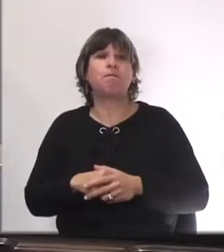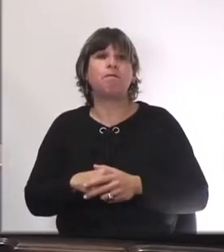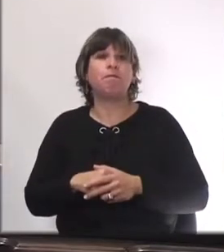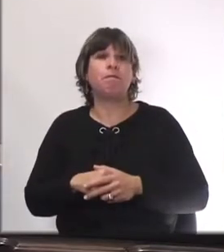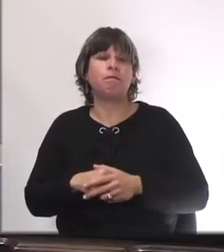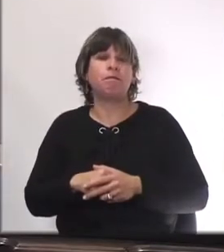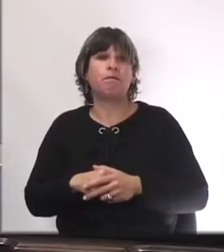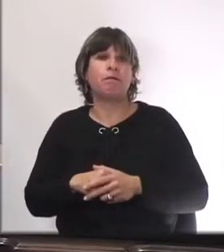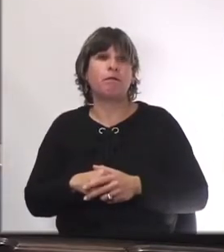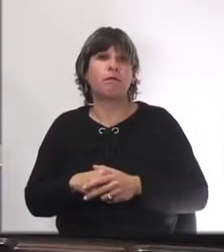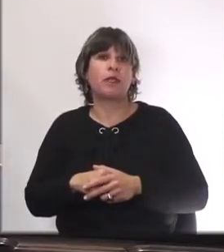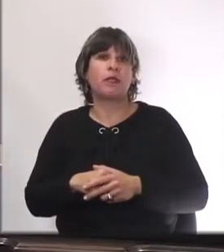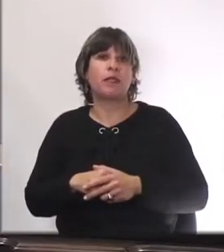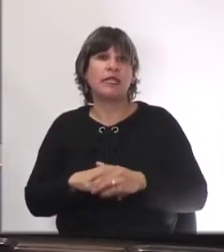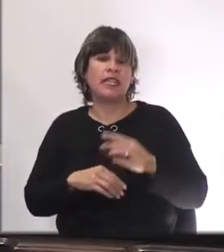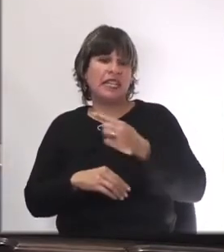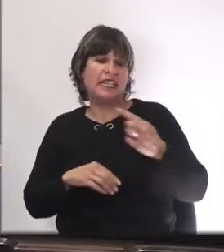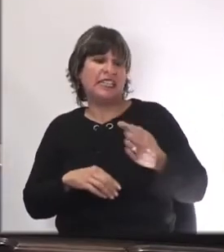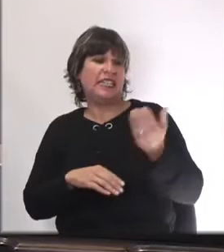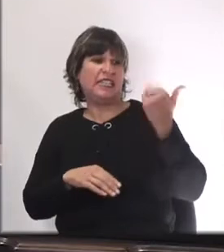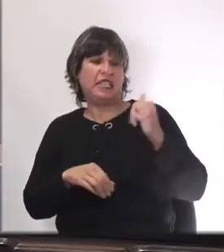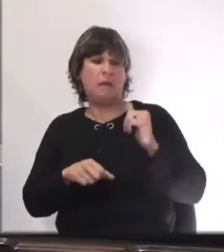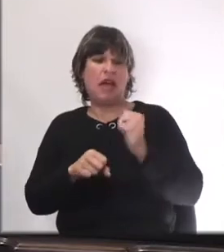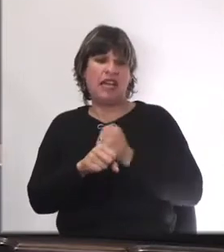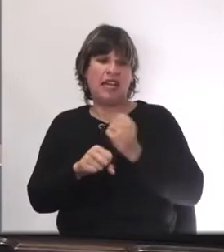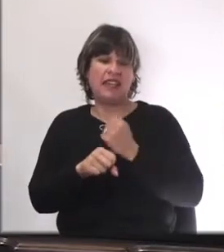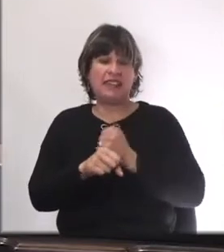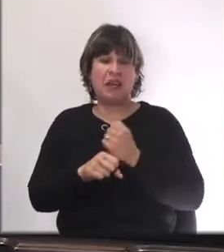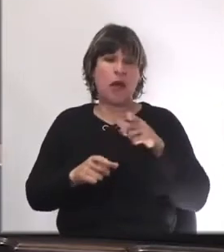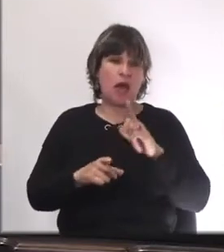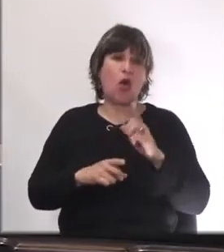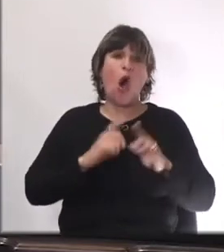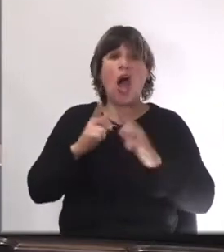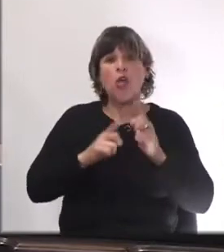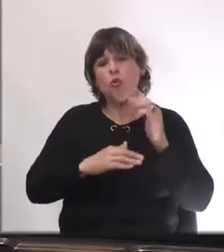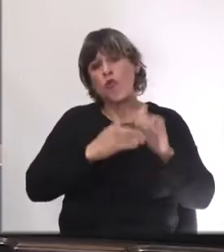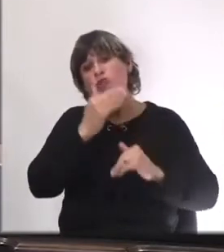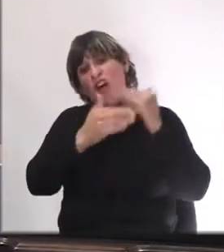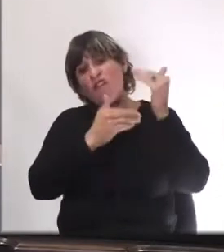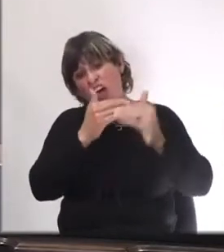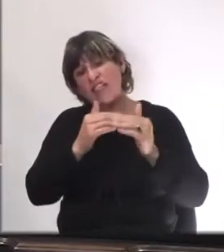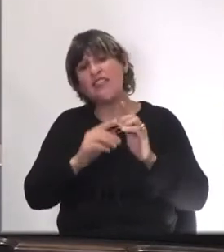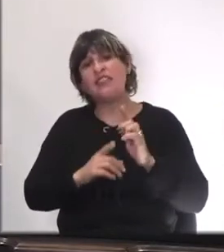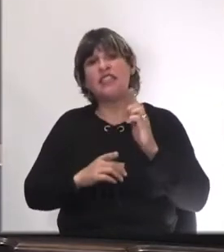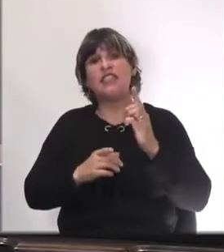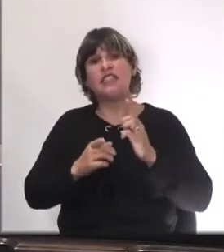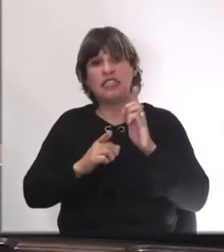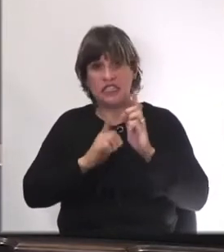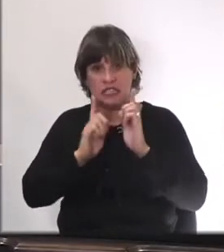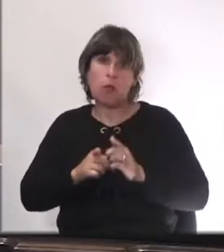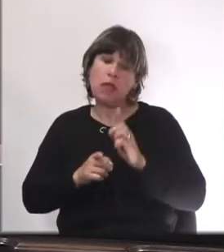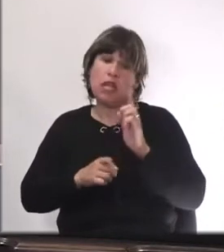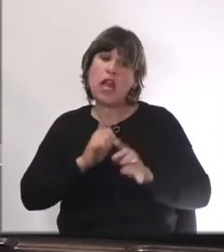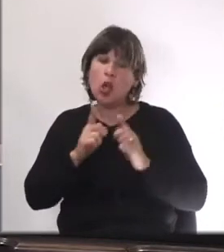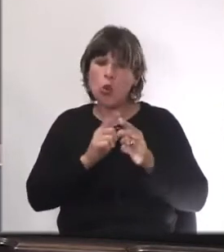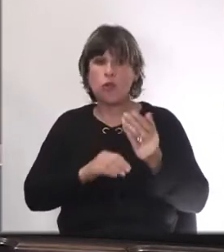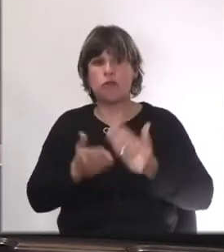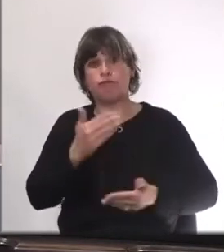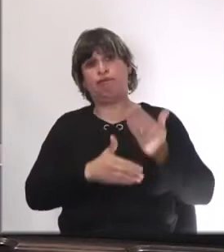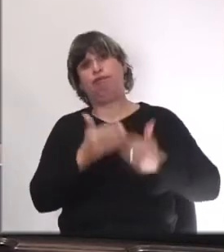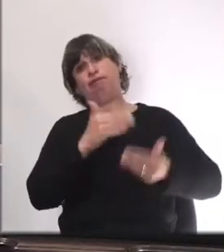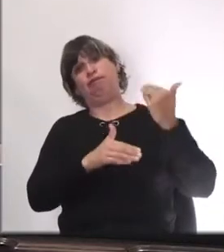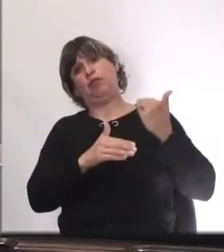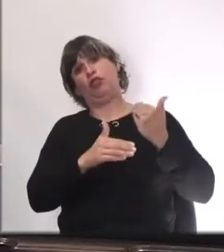Tuvimos en estas semanas de trabajo y sobre todo en la votación algunos avances y también algunos retrocesos.